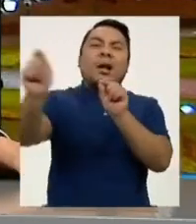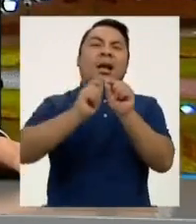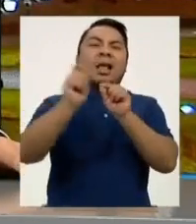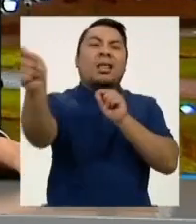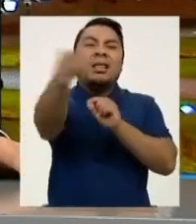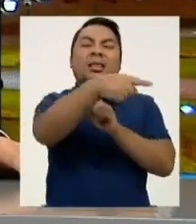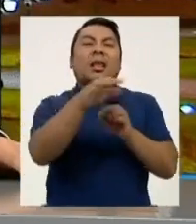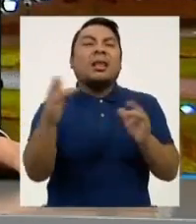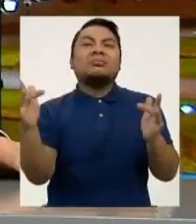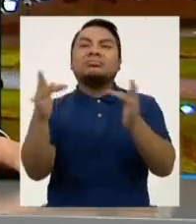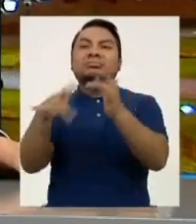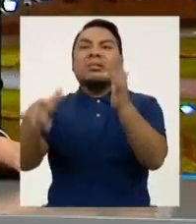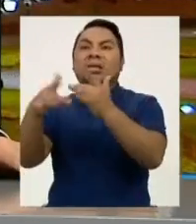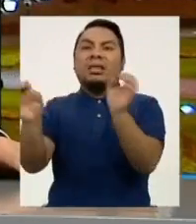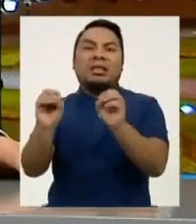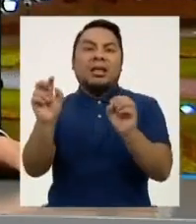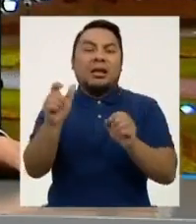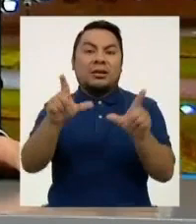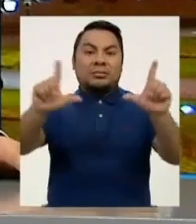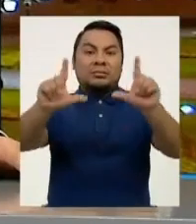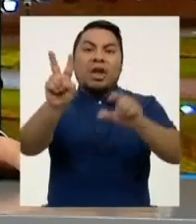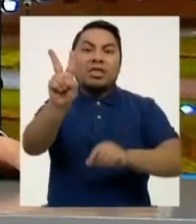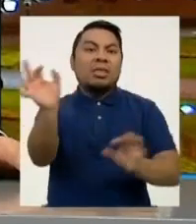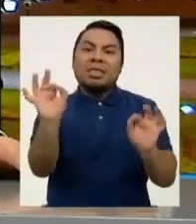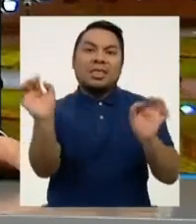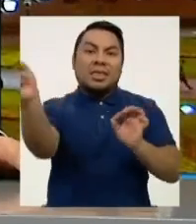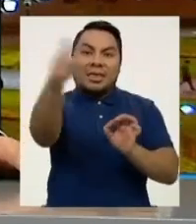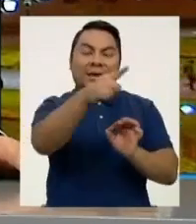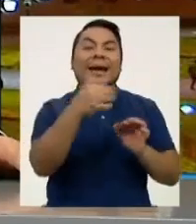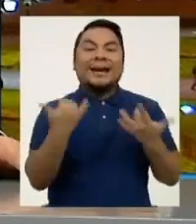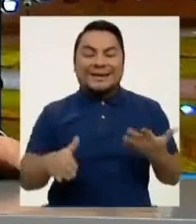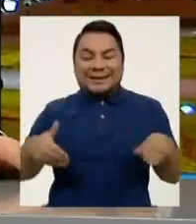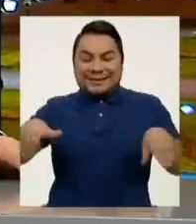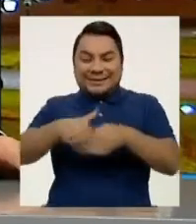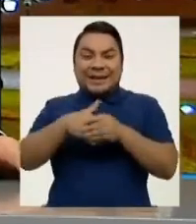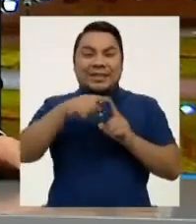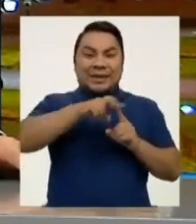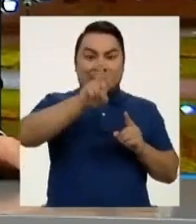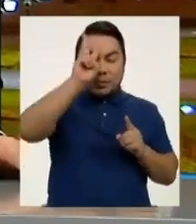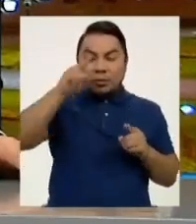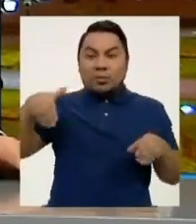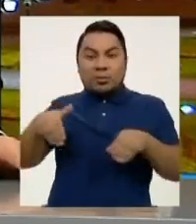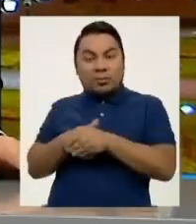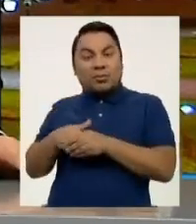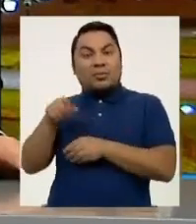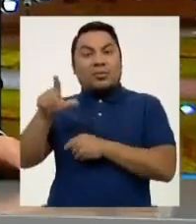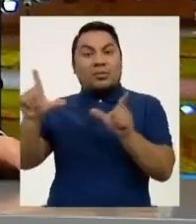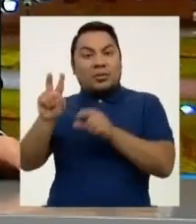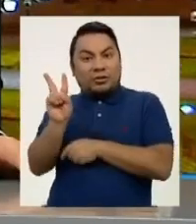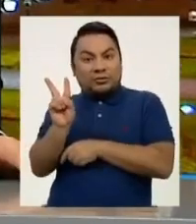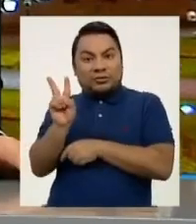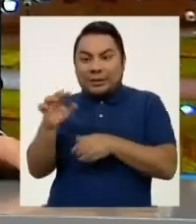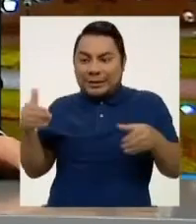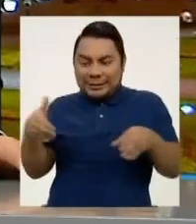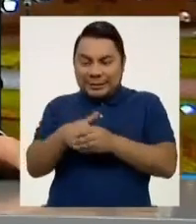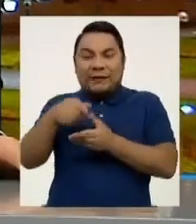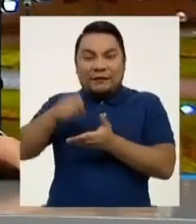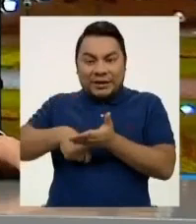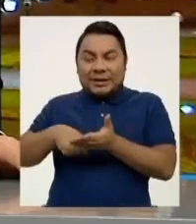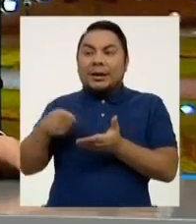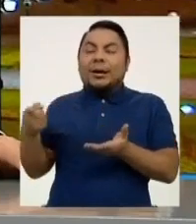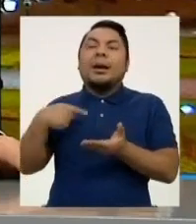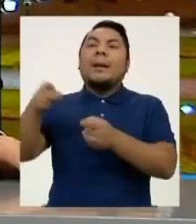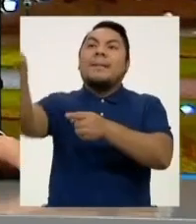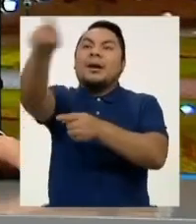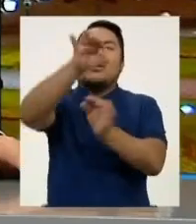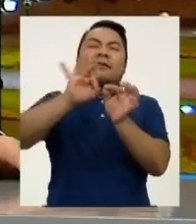que hemos suscrito con que suscribió esta semana el IRTP con la cadena Latina, el canal que cuenta con los derechos de